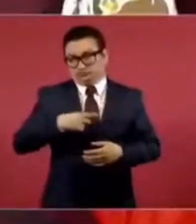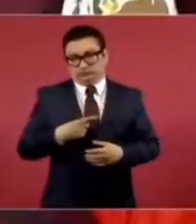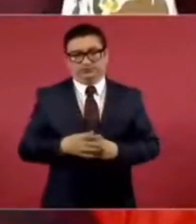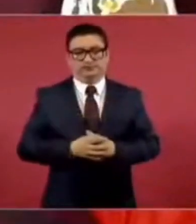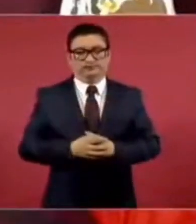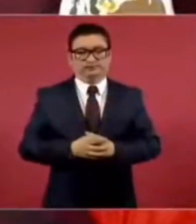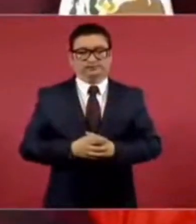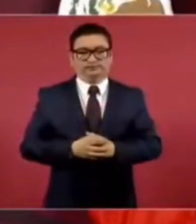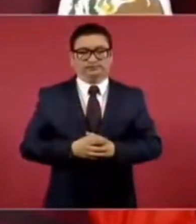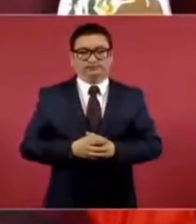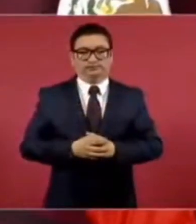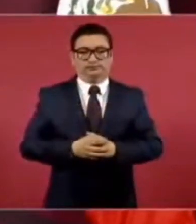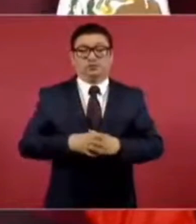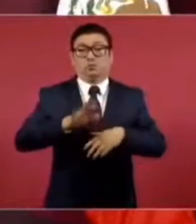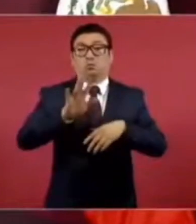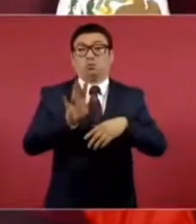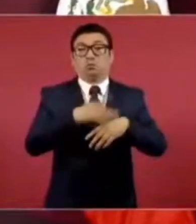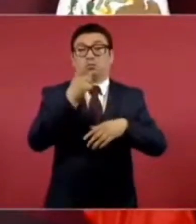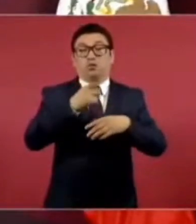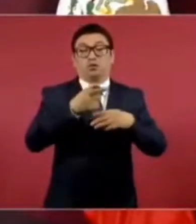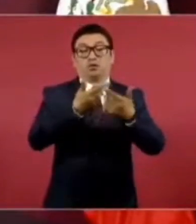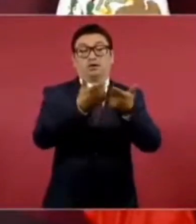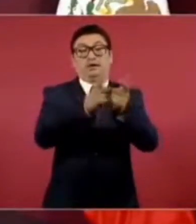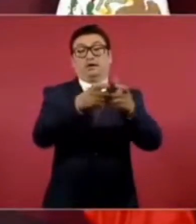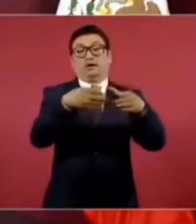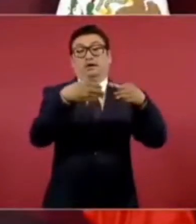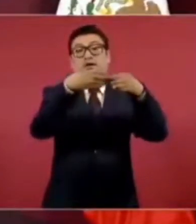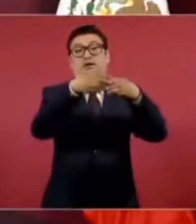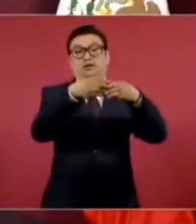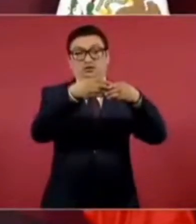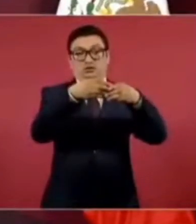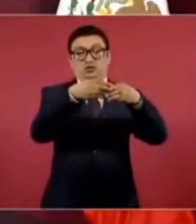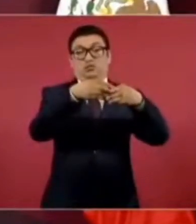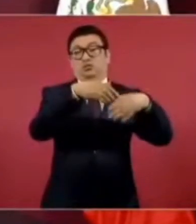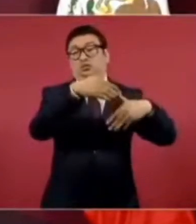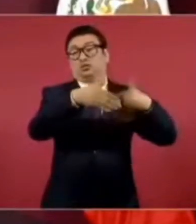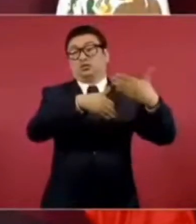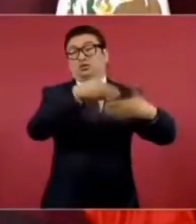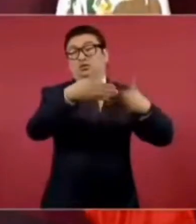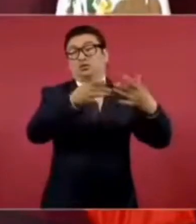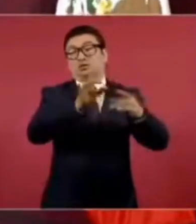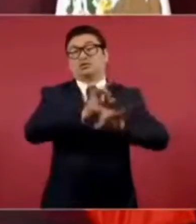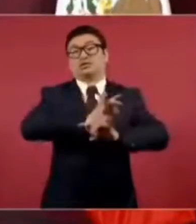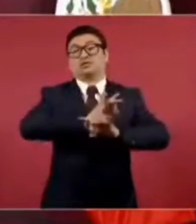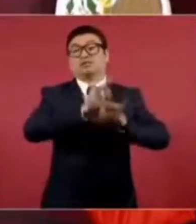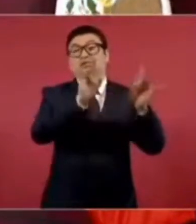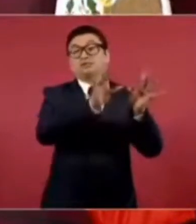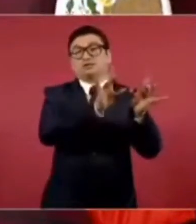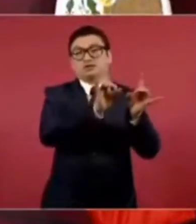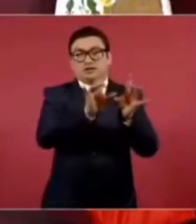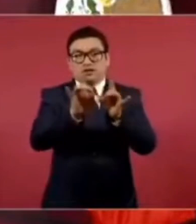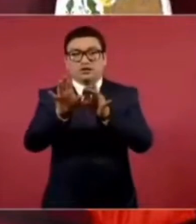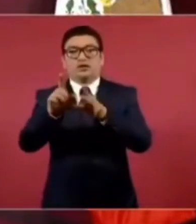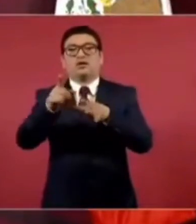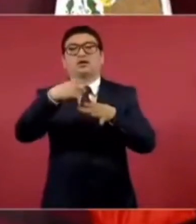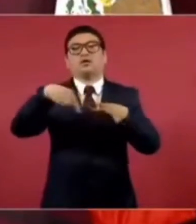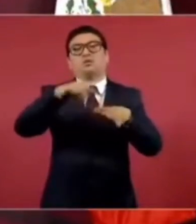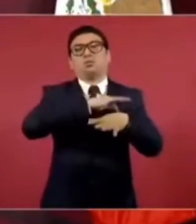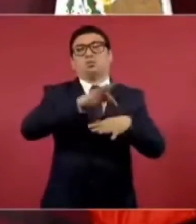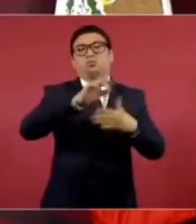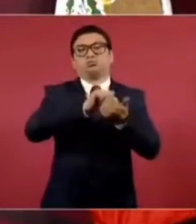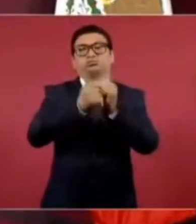y esa vanguardia en una circunstancia logre una